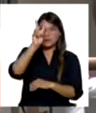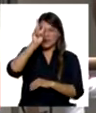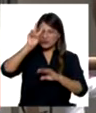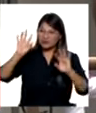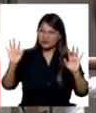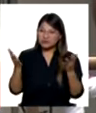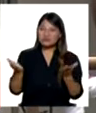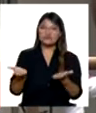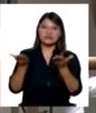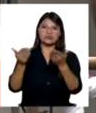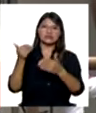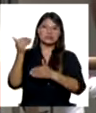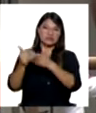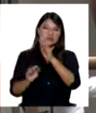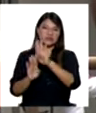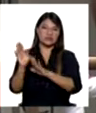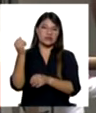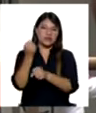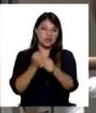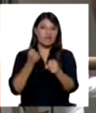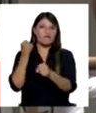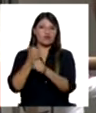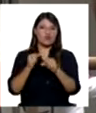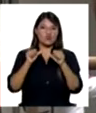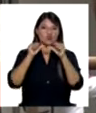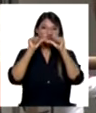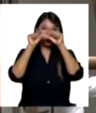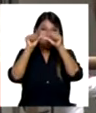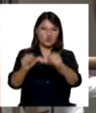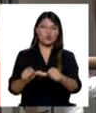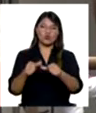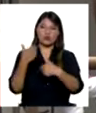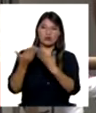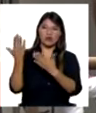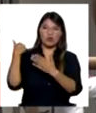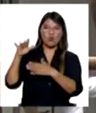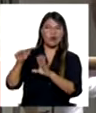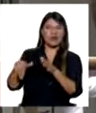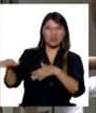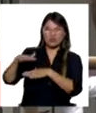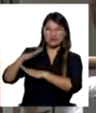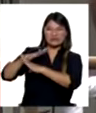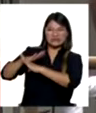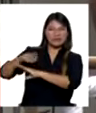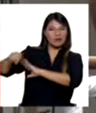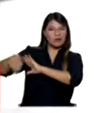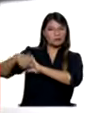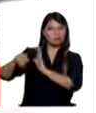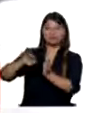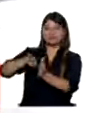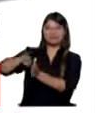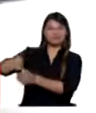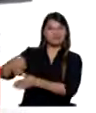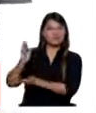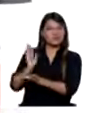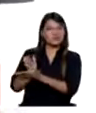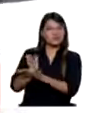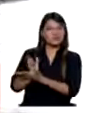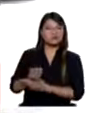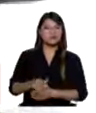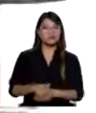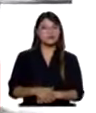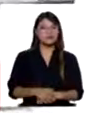que este gobierno seguirá trabajando frontalmente contra esa lucha contra la corrupción. Para